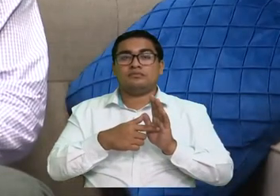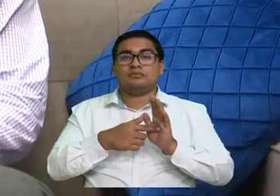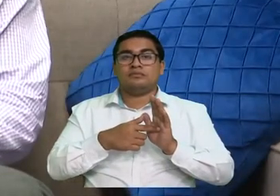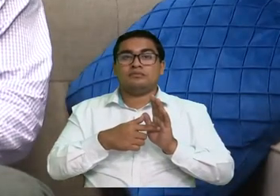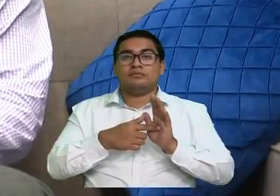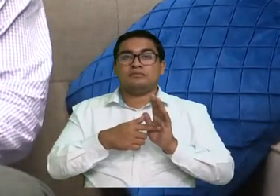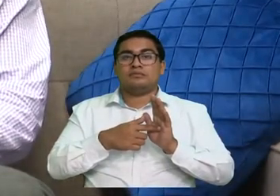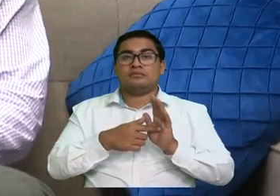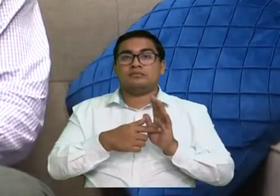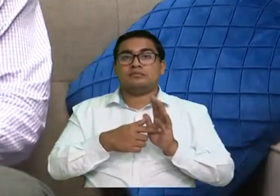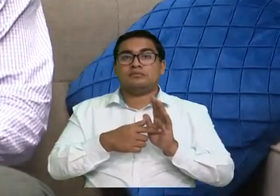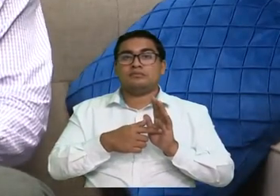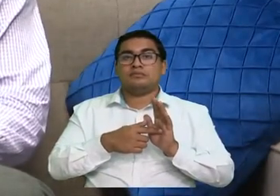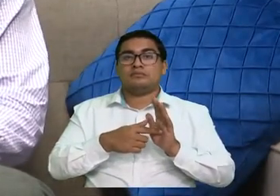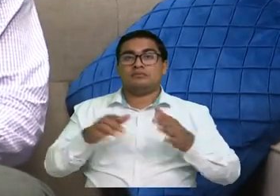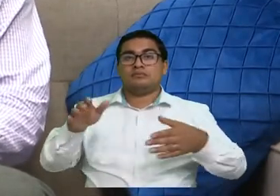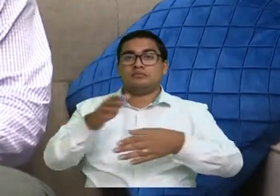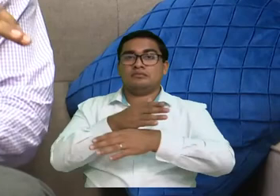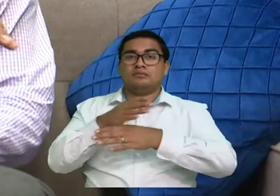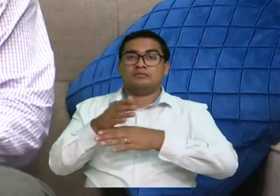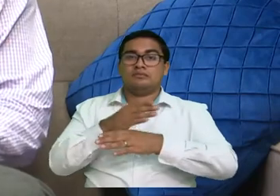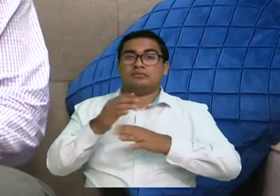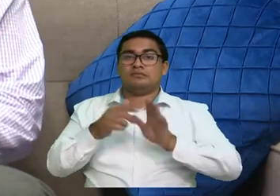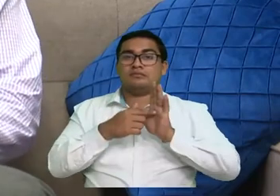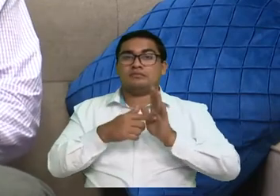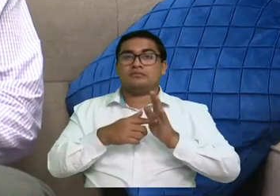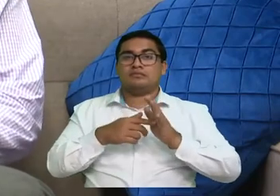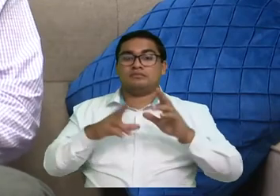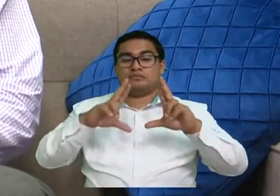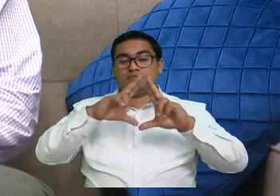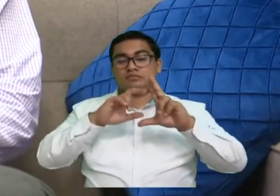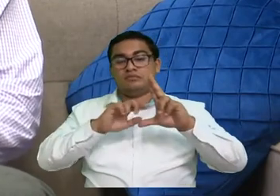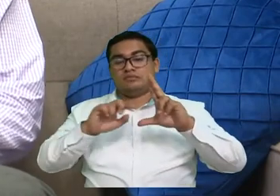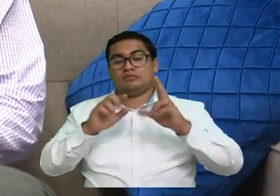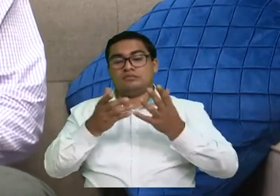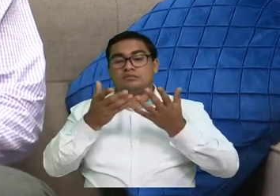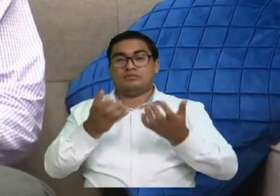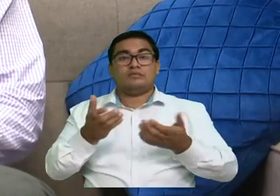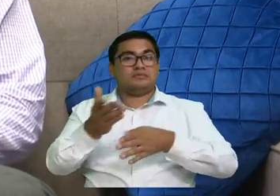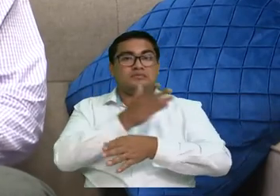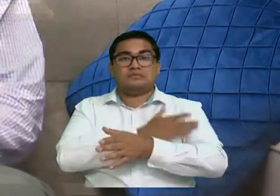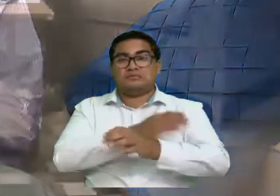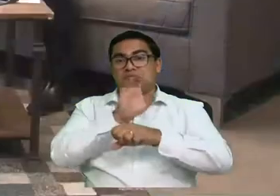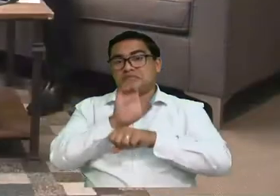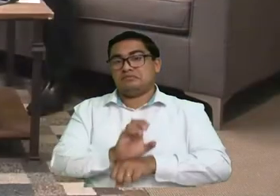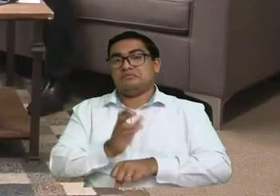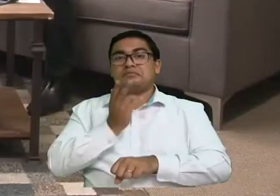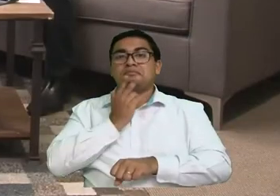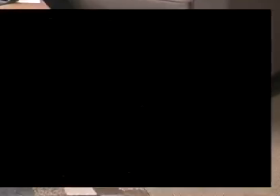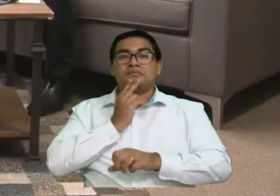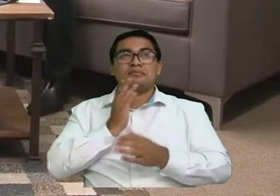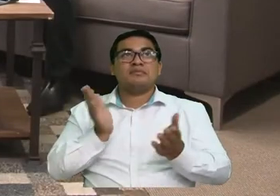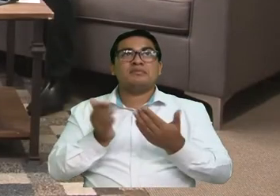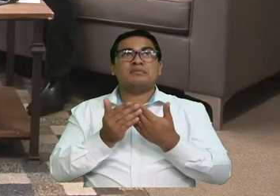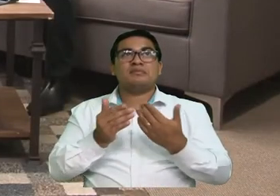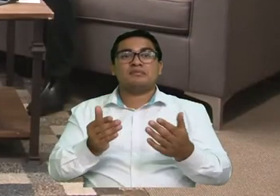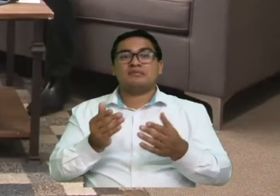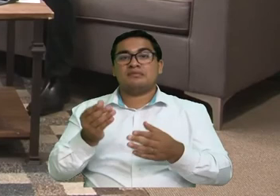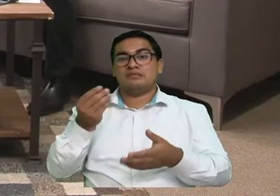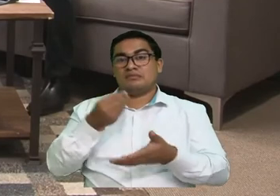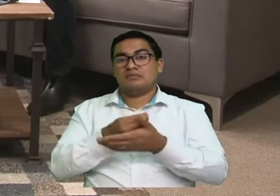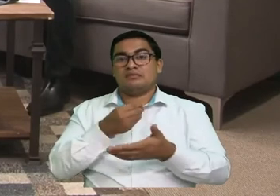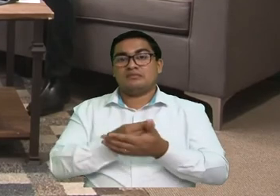mencionar una zona geográfica, Corredor Seco, en el que tradicionalmente no se ha dado este tipo de